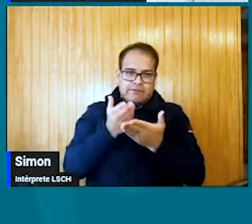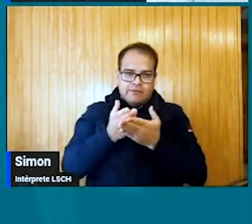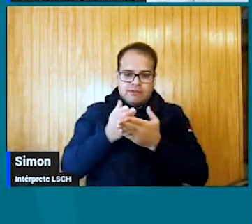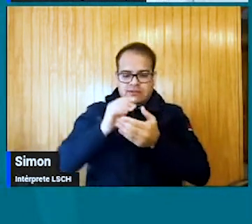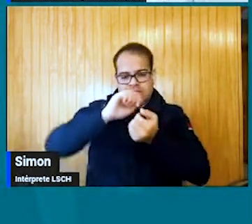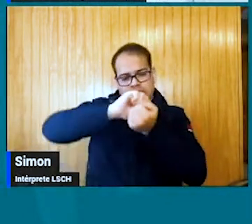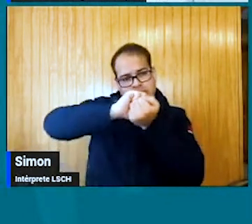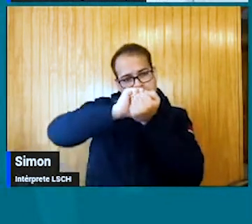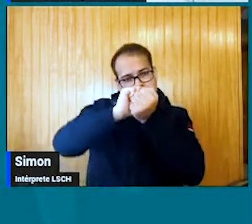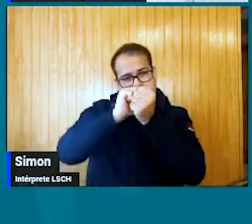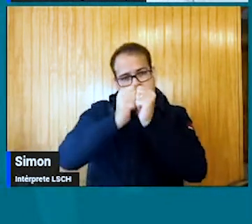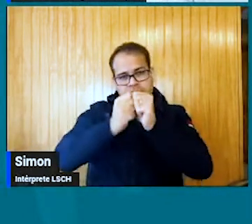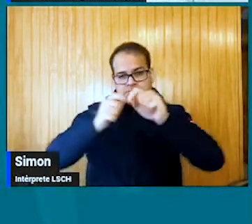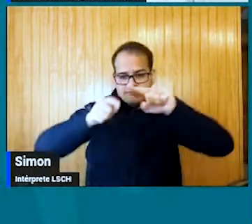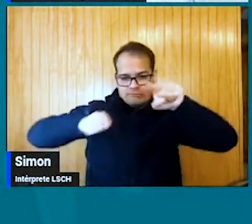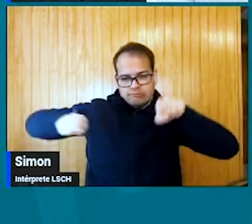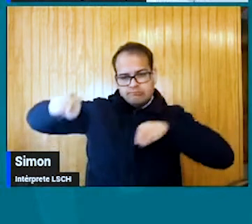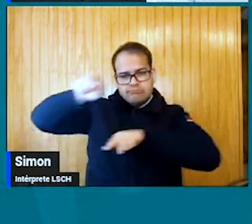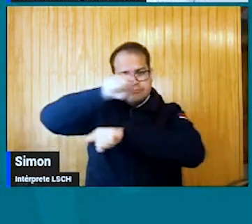mezclando las masas de aire